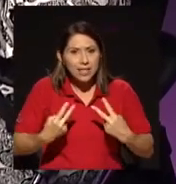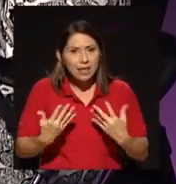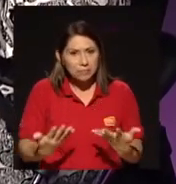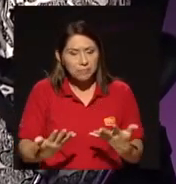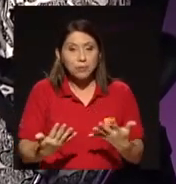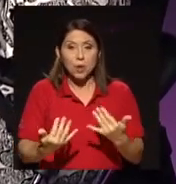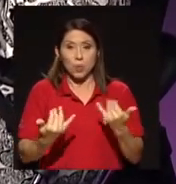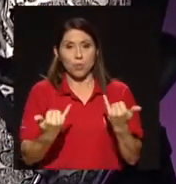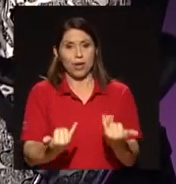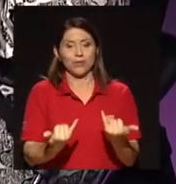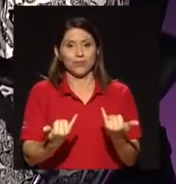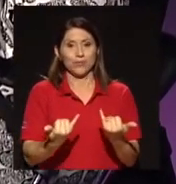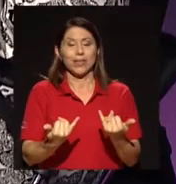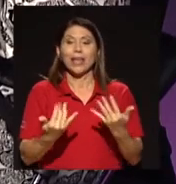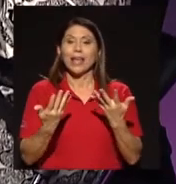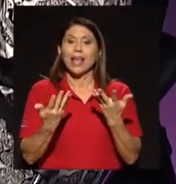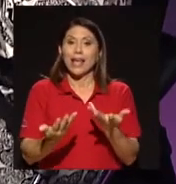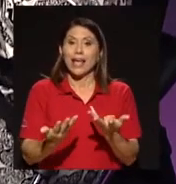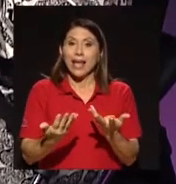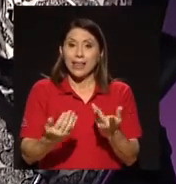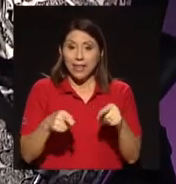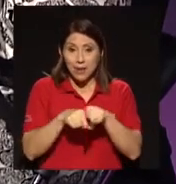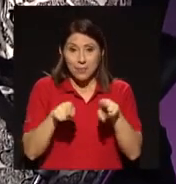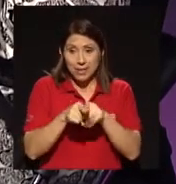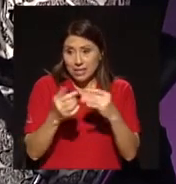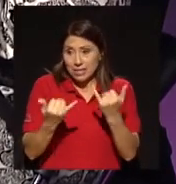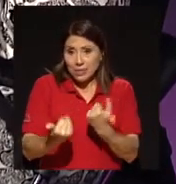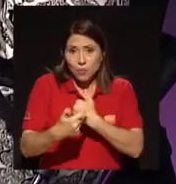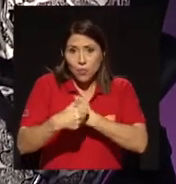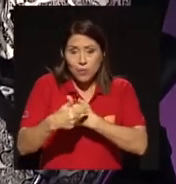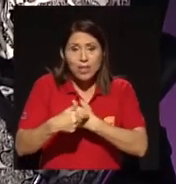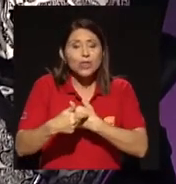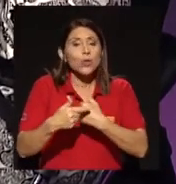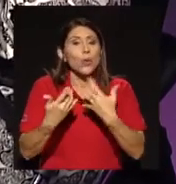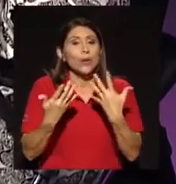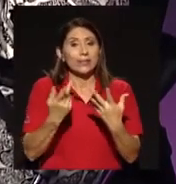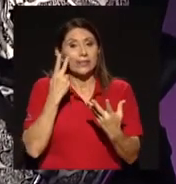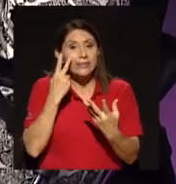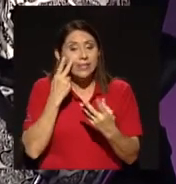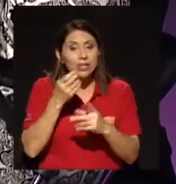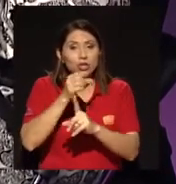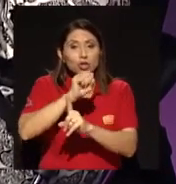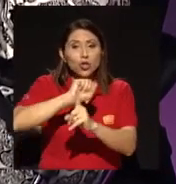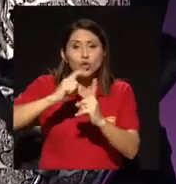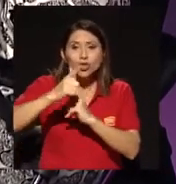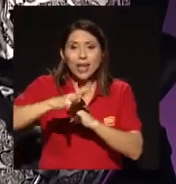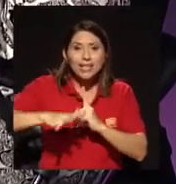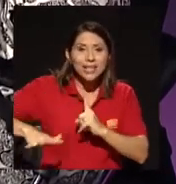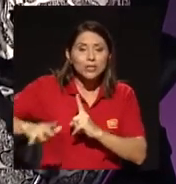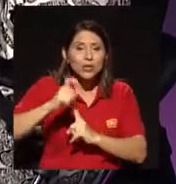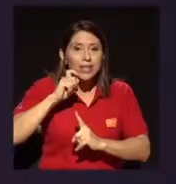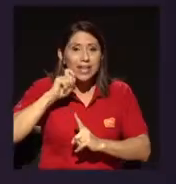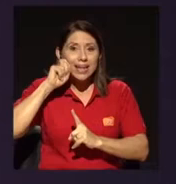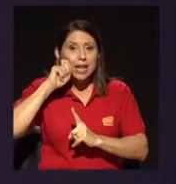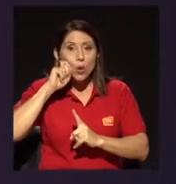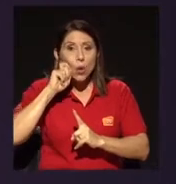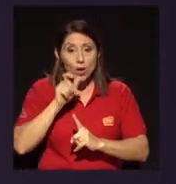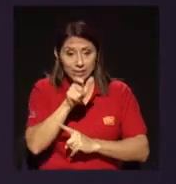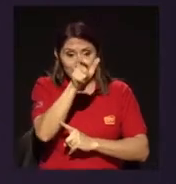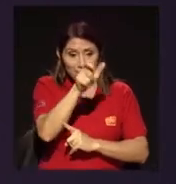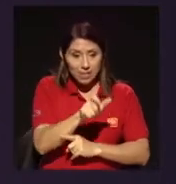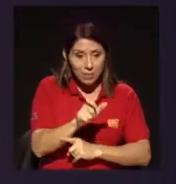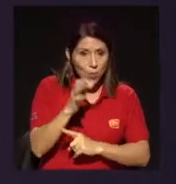Bueno, aunada a la socialización de género que tenemos, en donde se liga el ser mujer con el ser